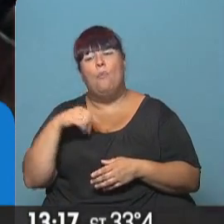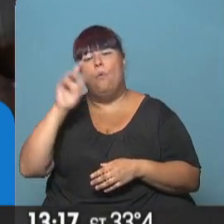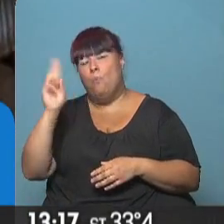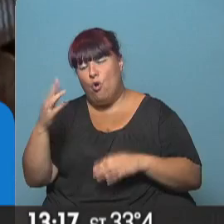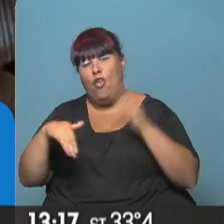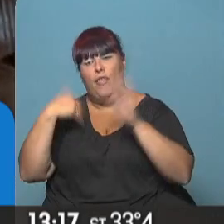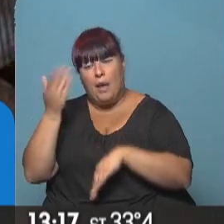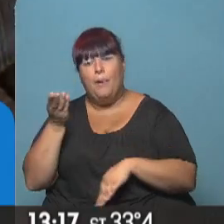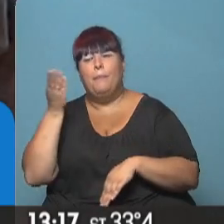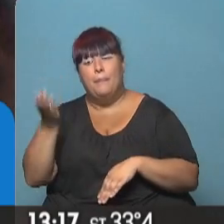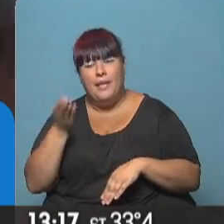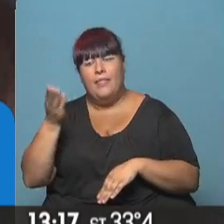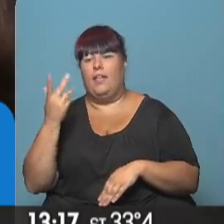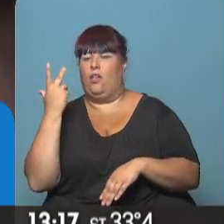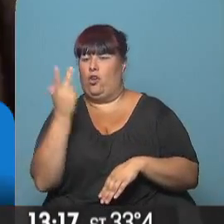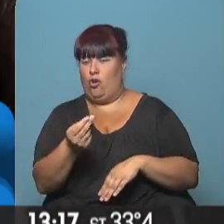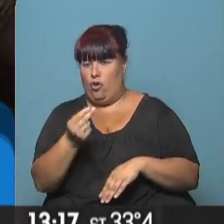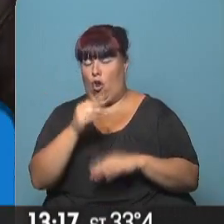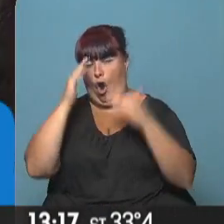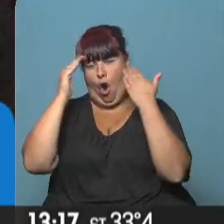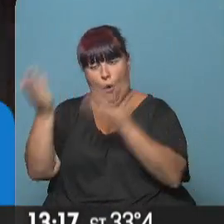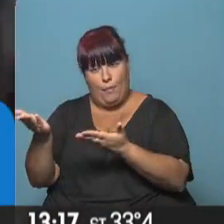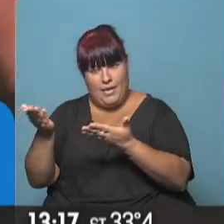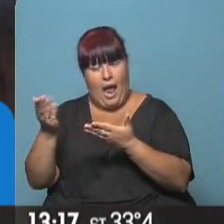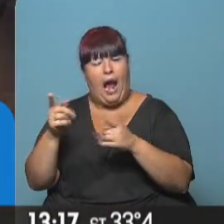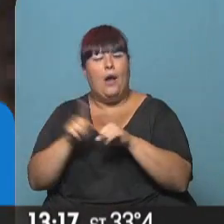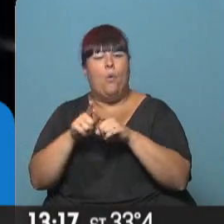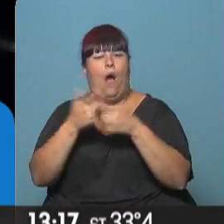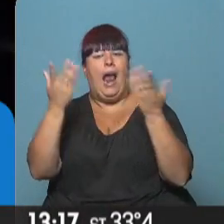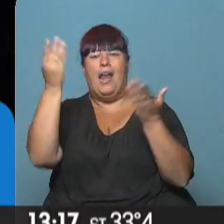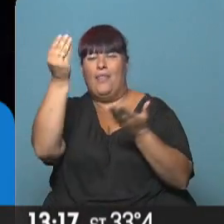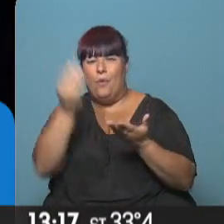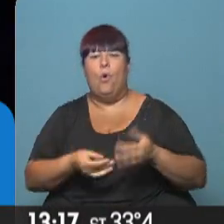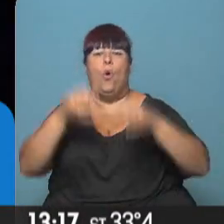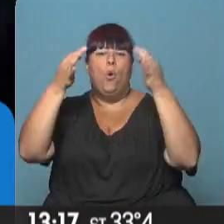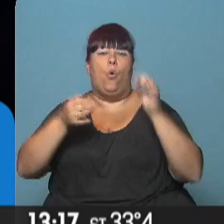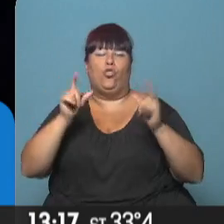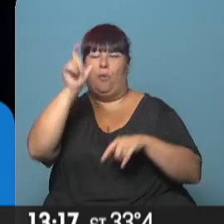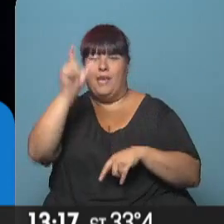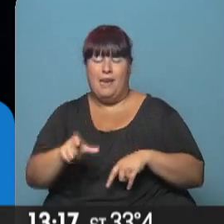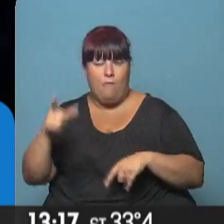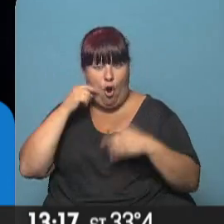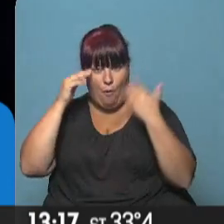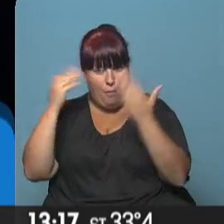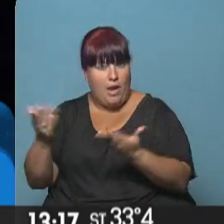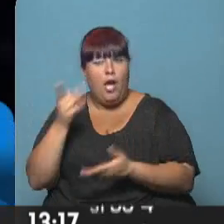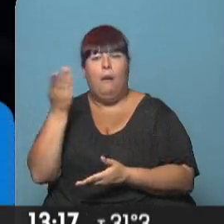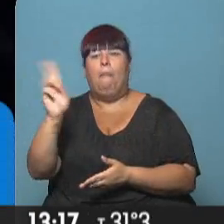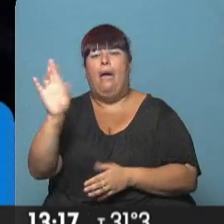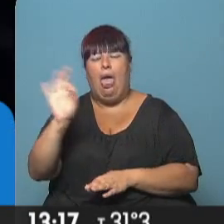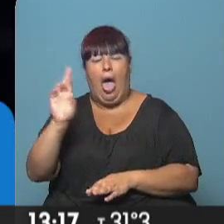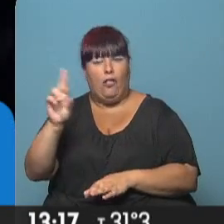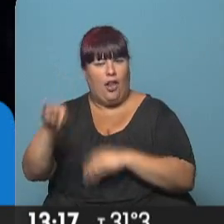muerte, y lo pidió varias veces, no se le hicieran tributos de tipo hologramas. Y fue justamente lo que hizo Justin Timberlake, sin pedir permiso y